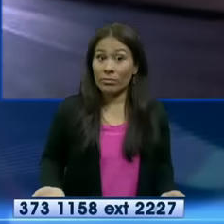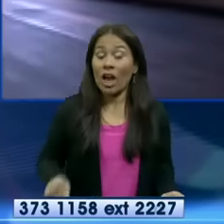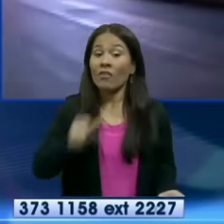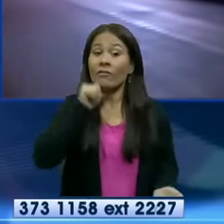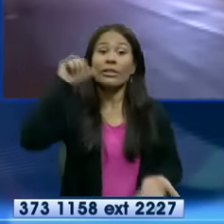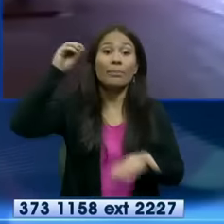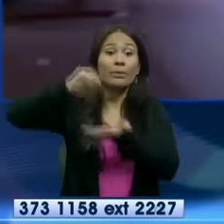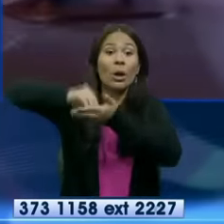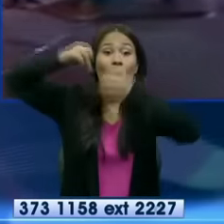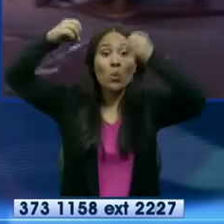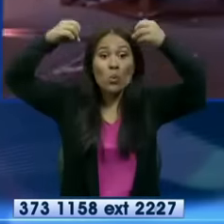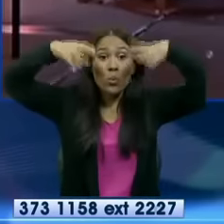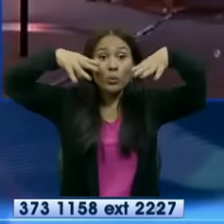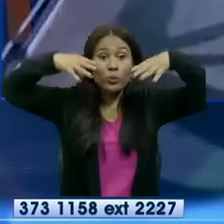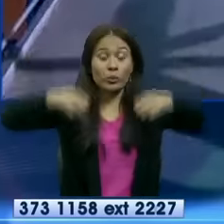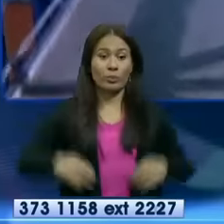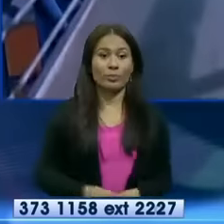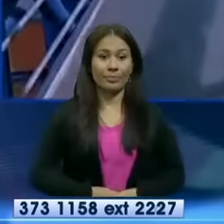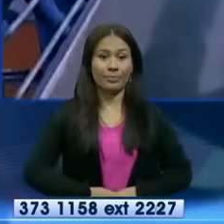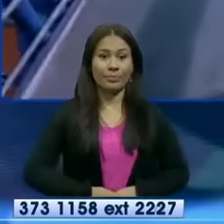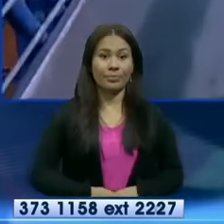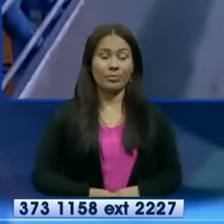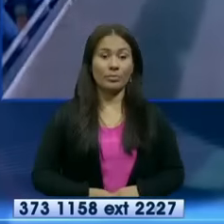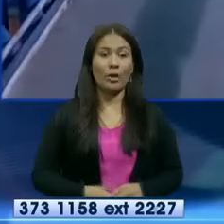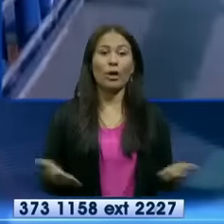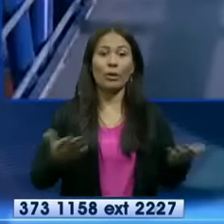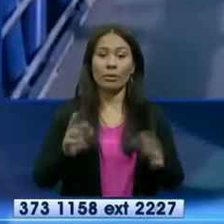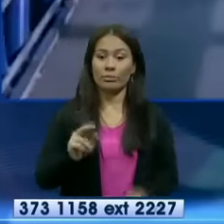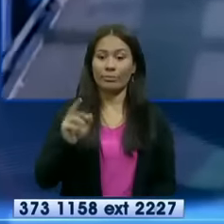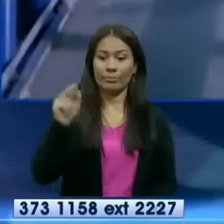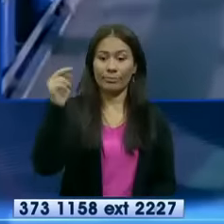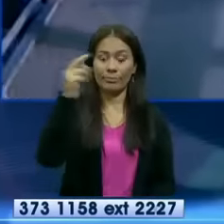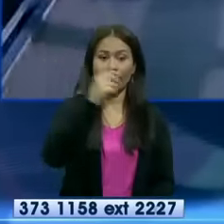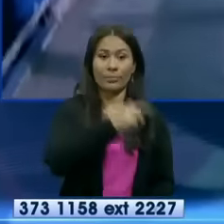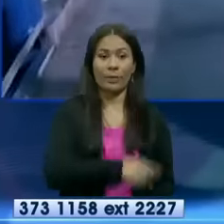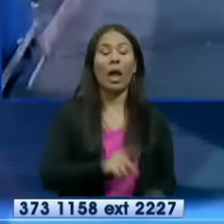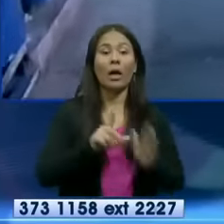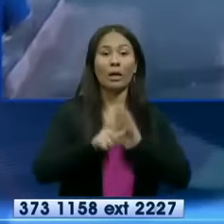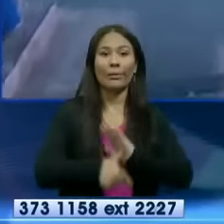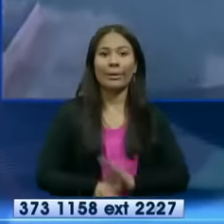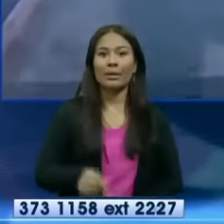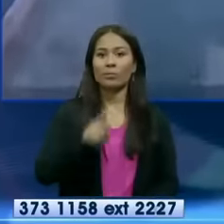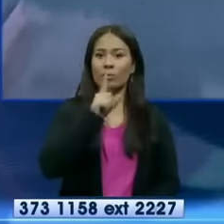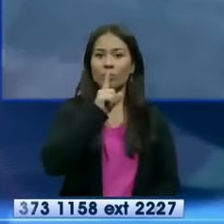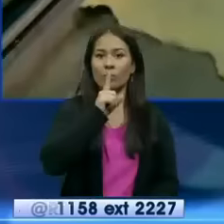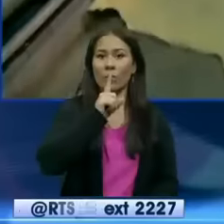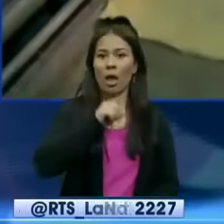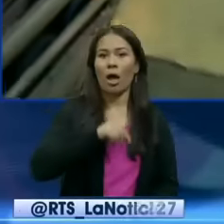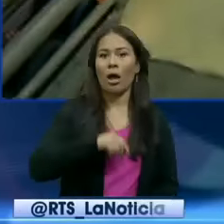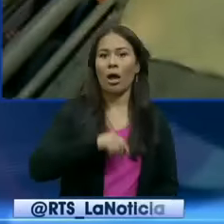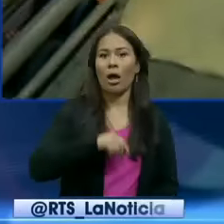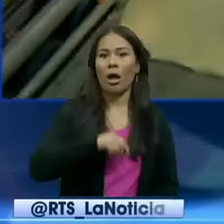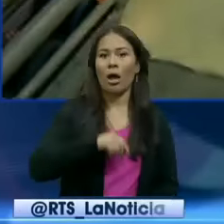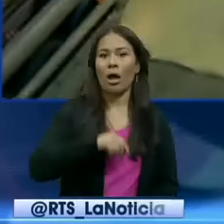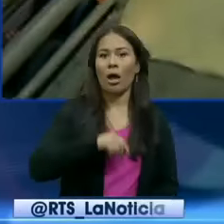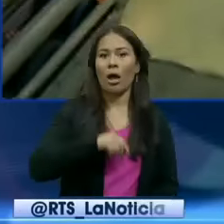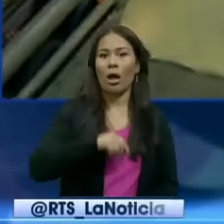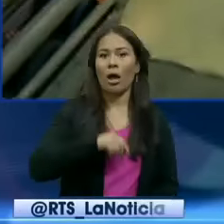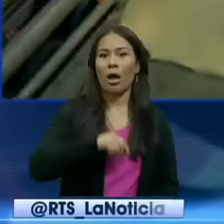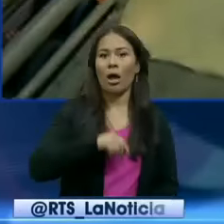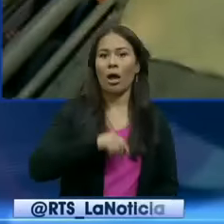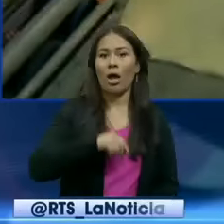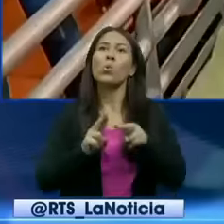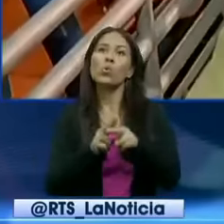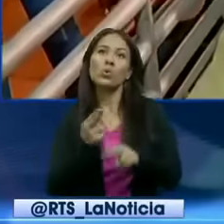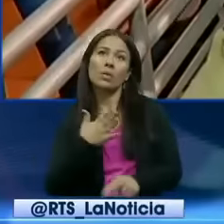luz adecuadamente o como se debe ser en los pasos elevados, que luego les pintan un asunto que dice, no soy adorno,